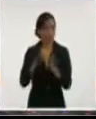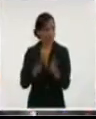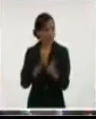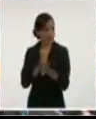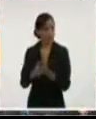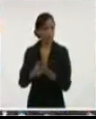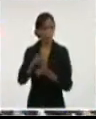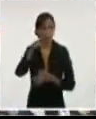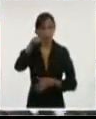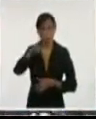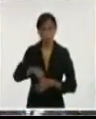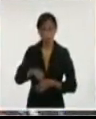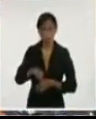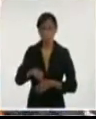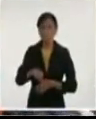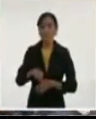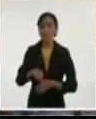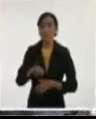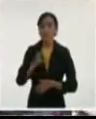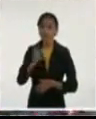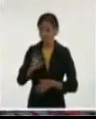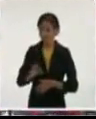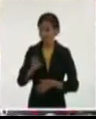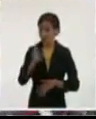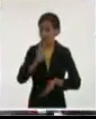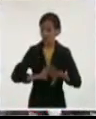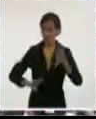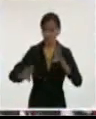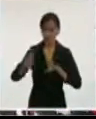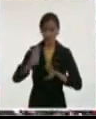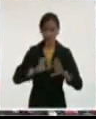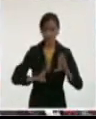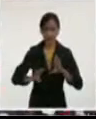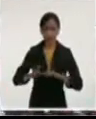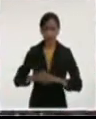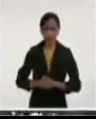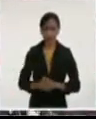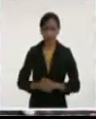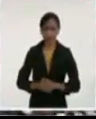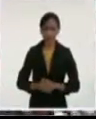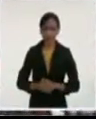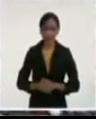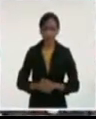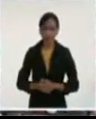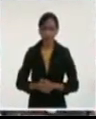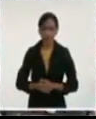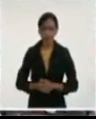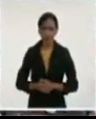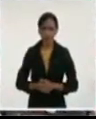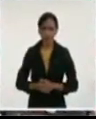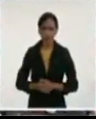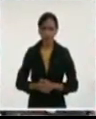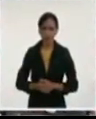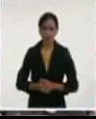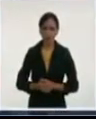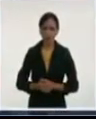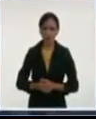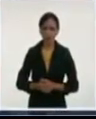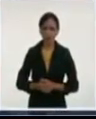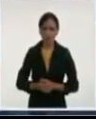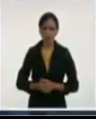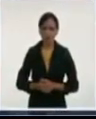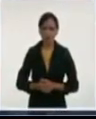nunca. Y todos estos días he tenido en la mente y presente las